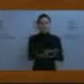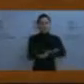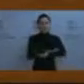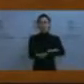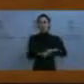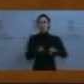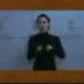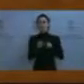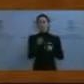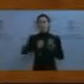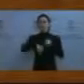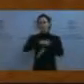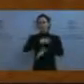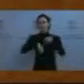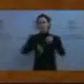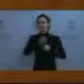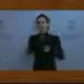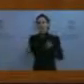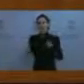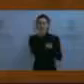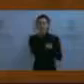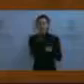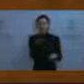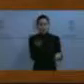con la información de una manera